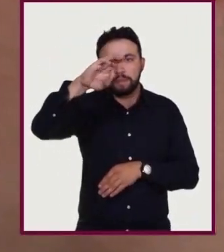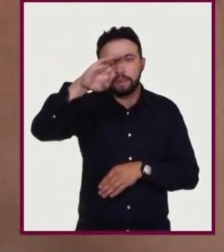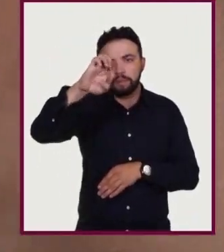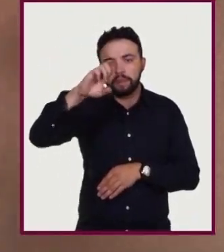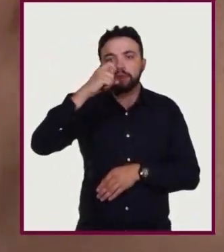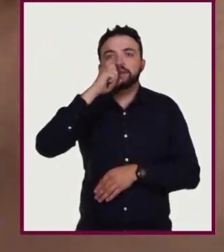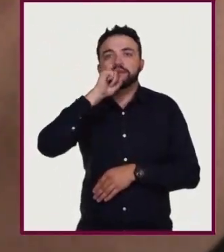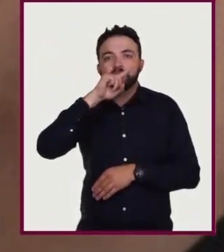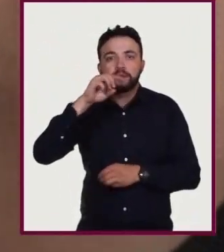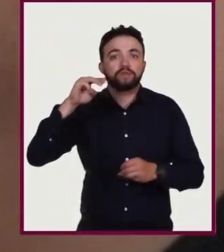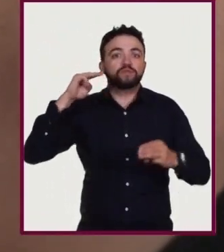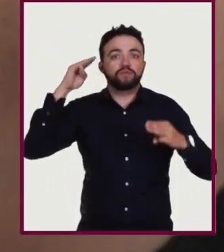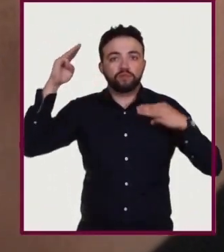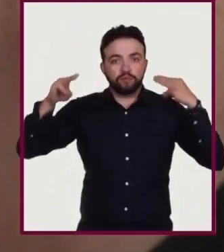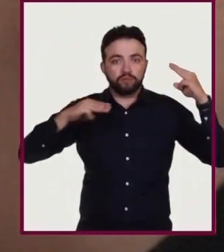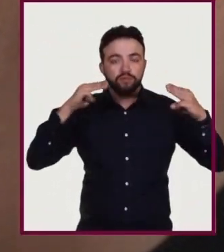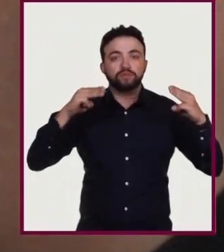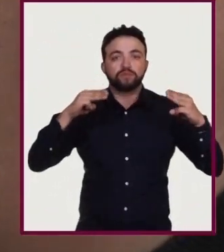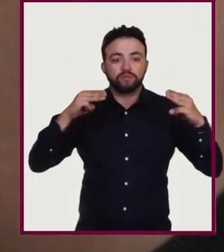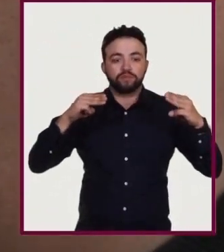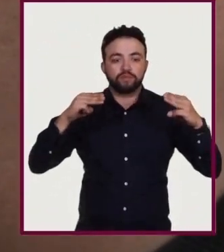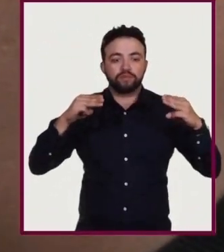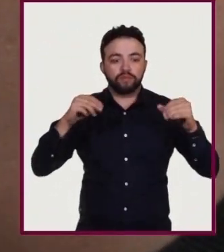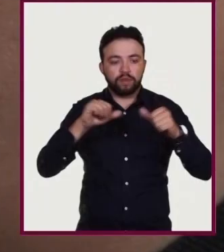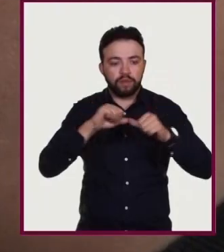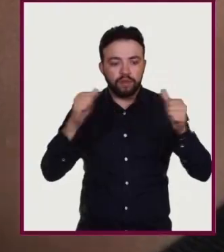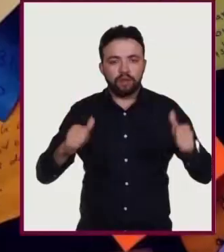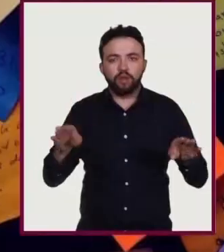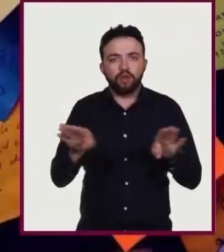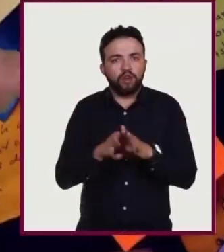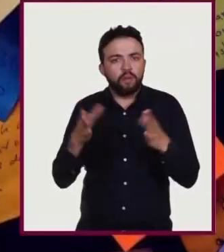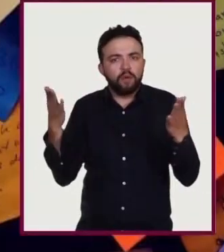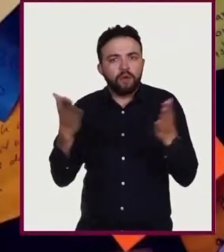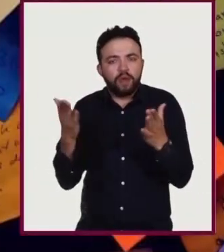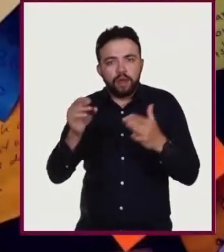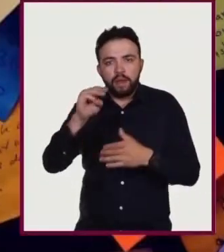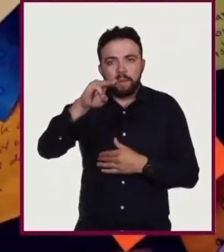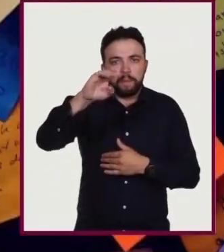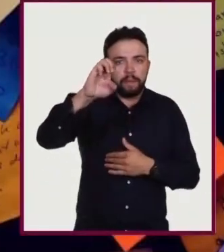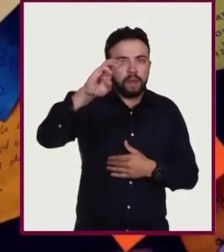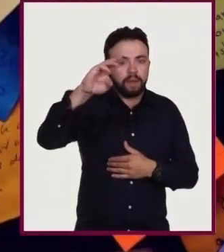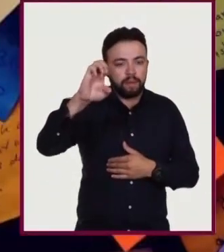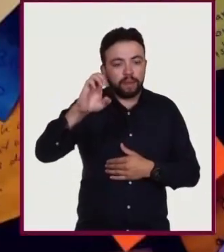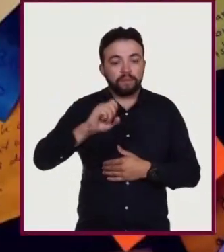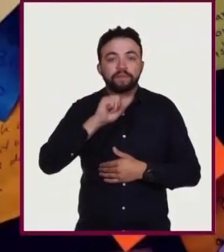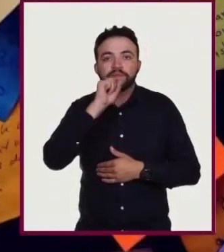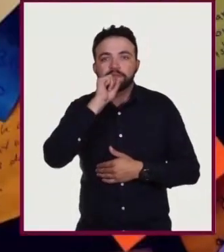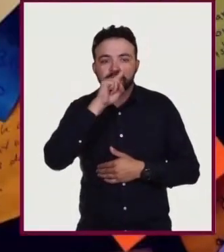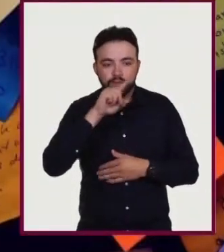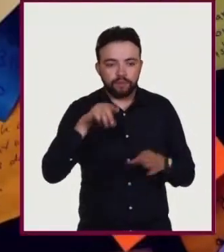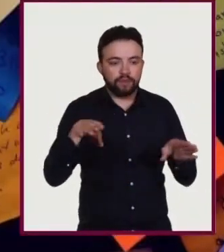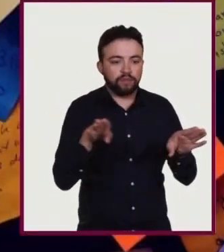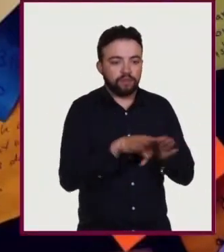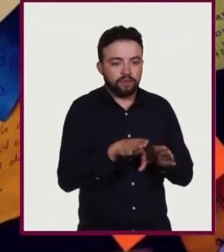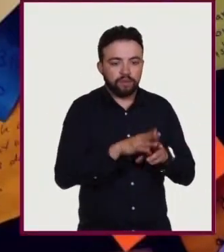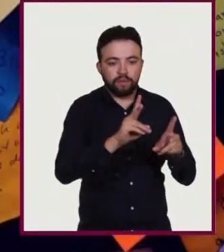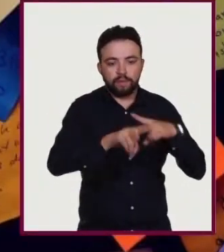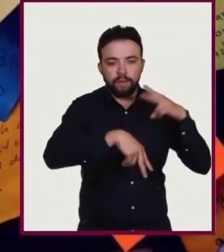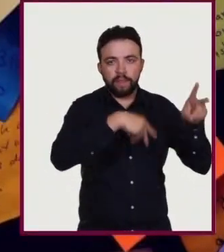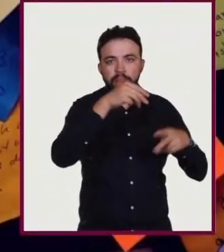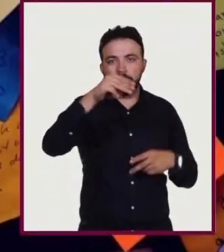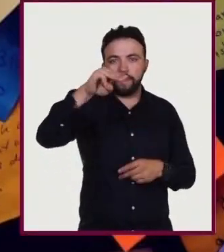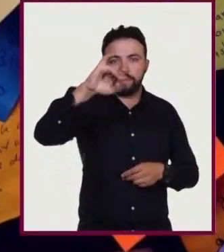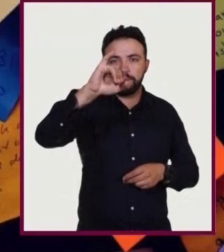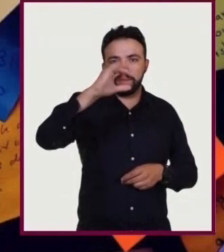eso no es todo, nos enseñará paso a paso cómo hacer un meme. También navegaremos de la mano de los artistas con Michelle Ortega,